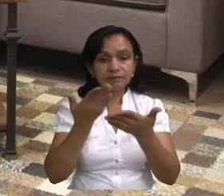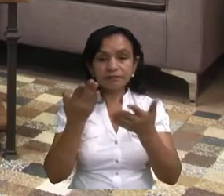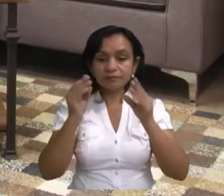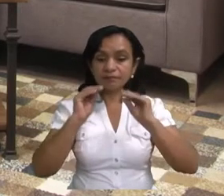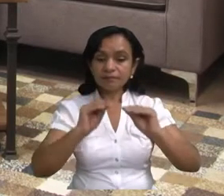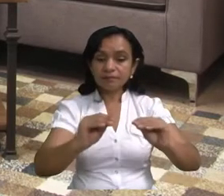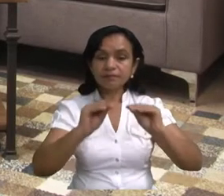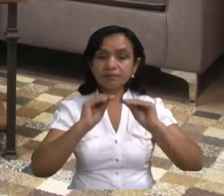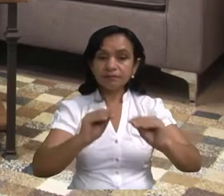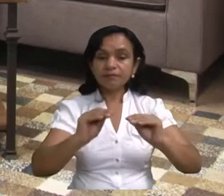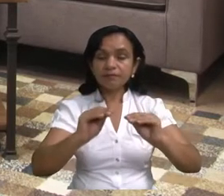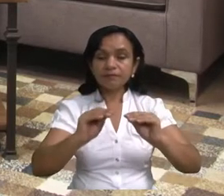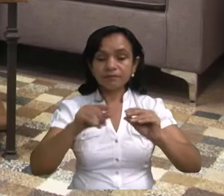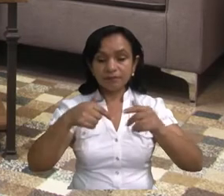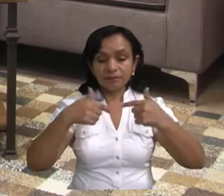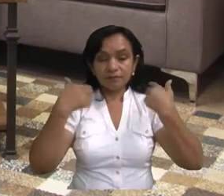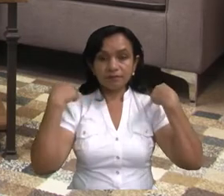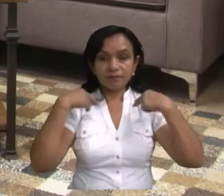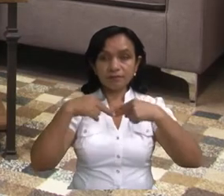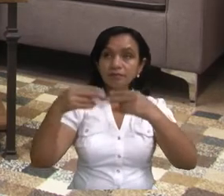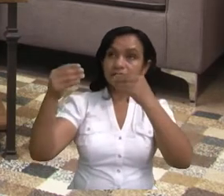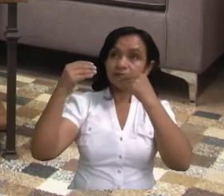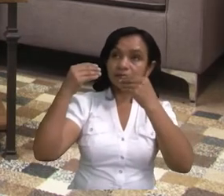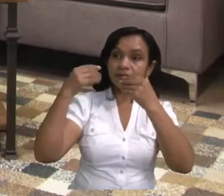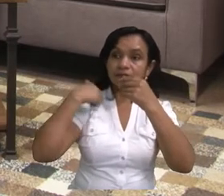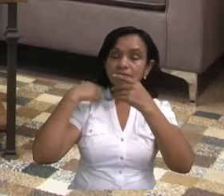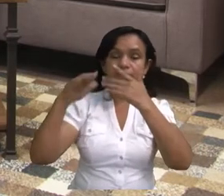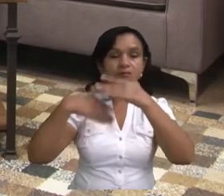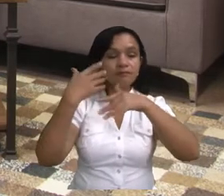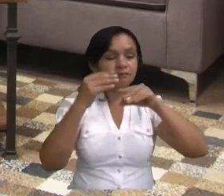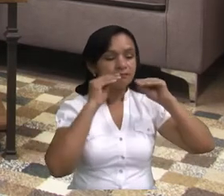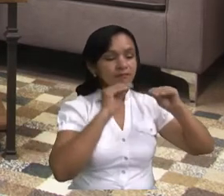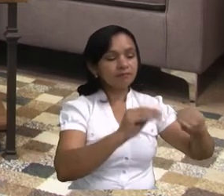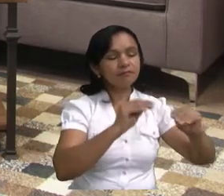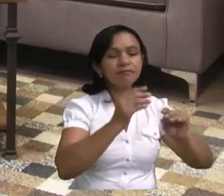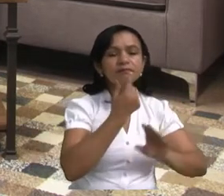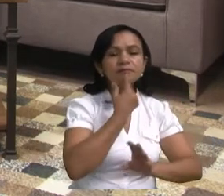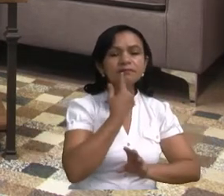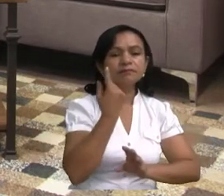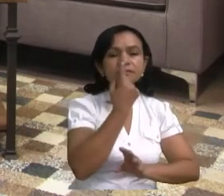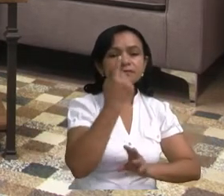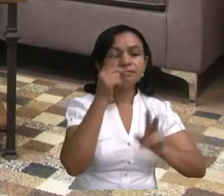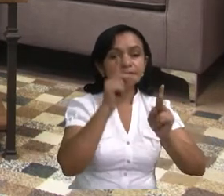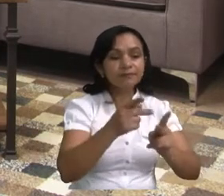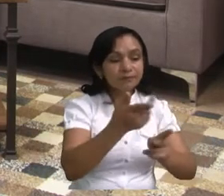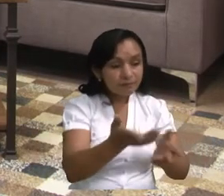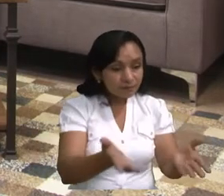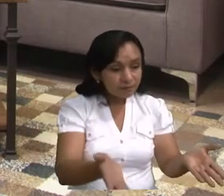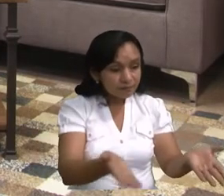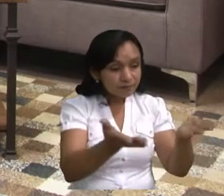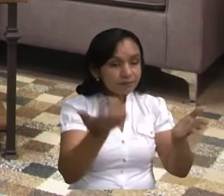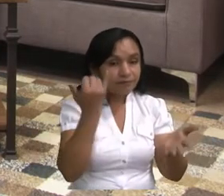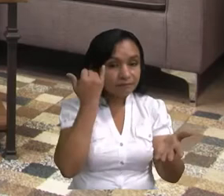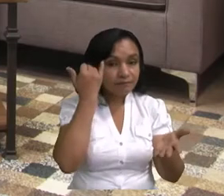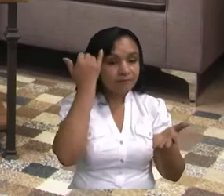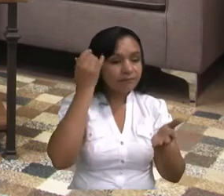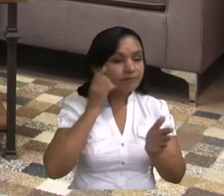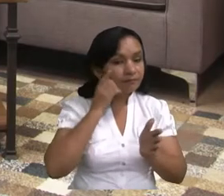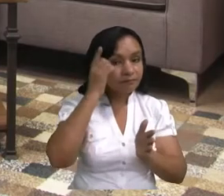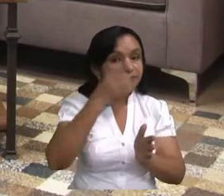para la formación de formadores y también dirigido a los emprendedores, para darles a